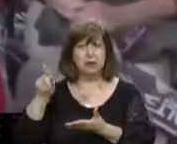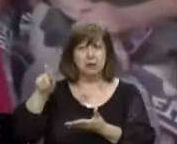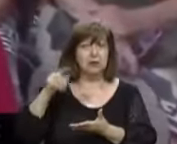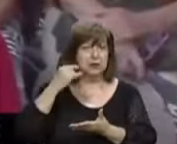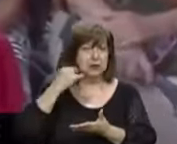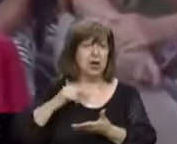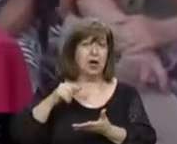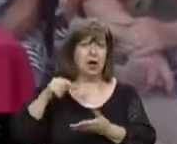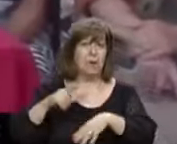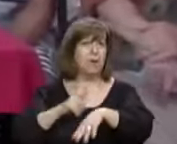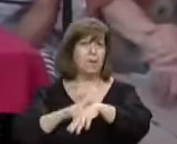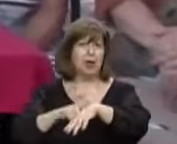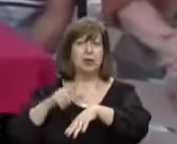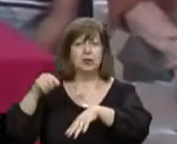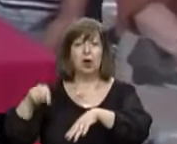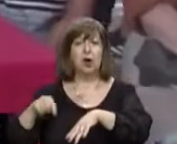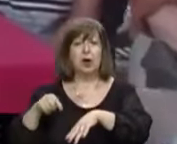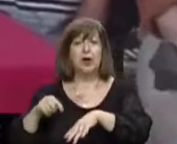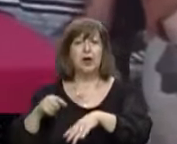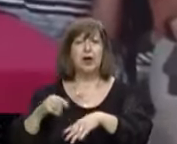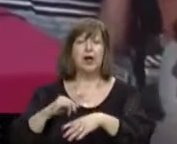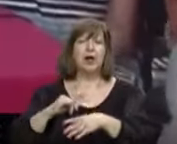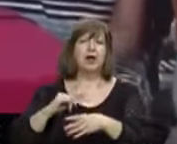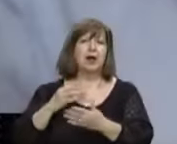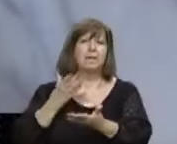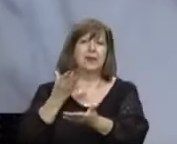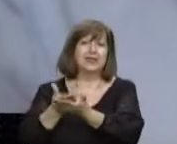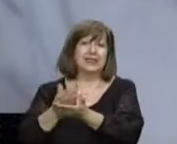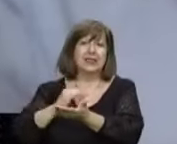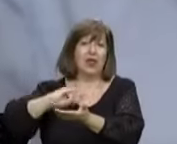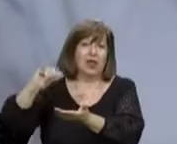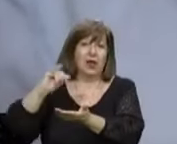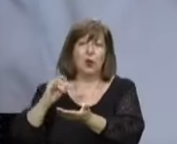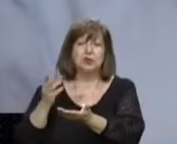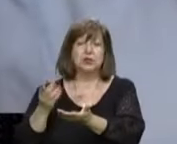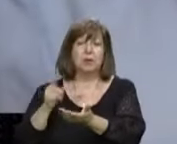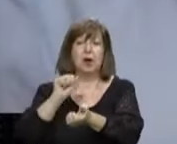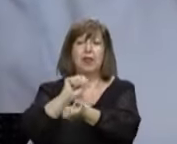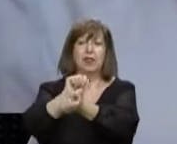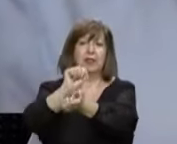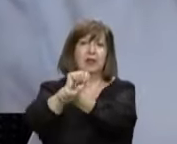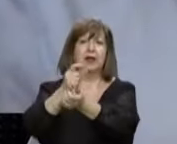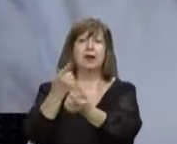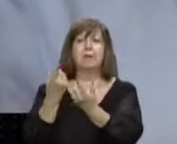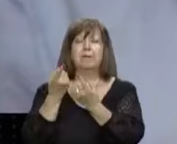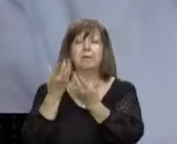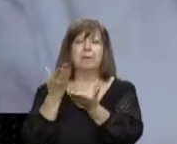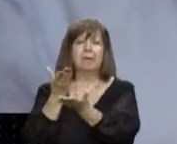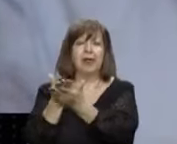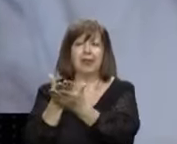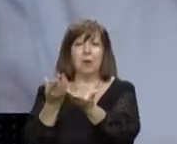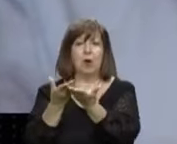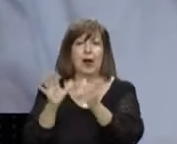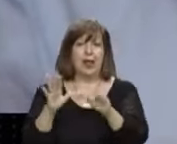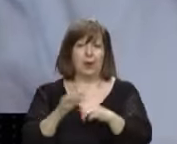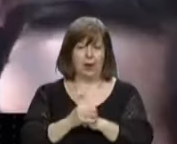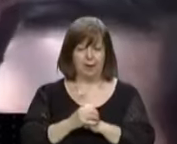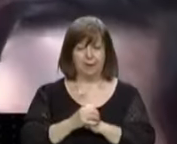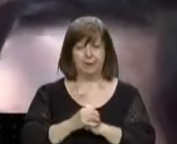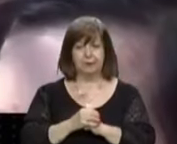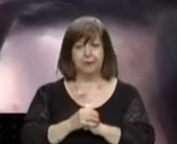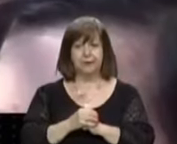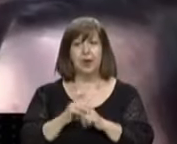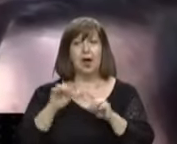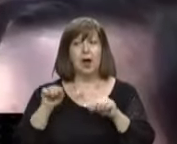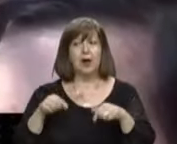probablemente en estas horas ya estemos haciendo las primeras presentaciones para, bueno, exigir la liberación de nuestros compañeros en el terreno judicial también.